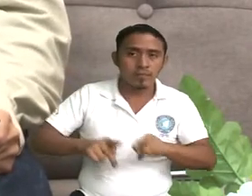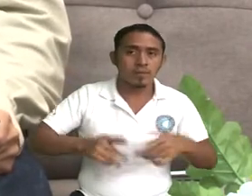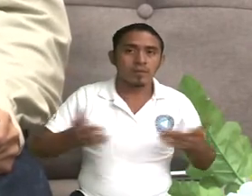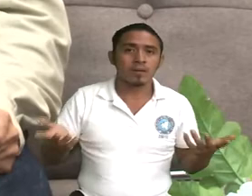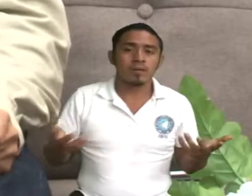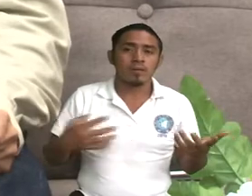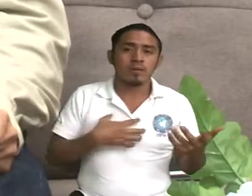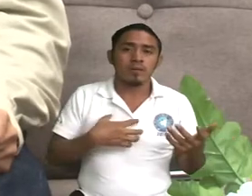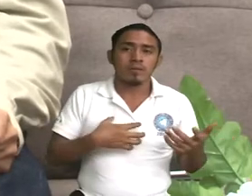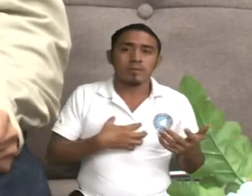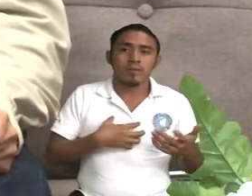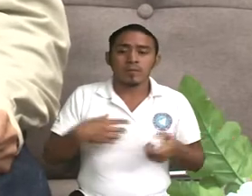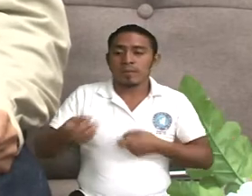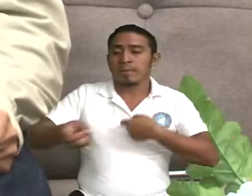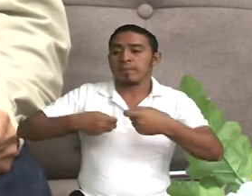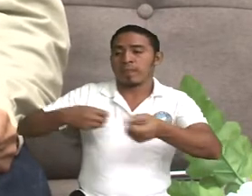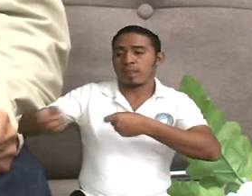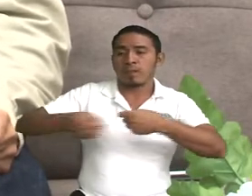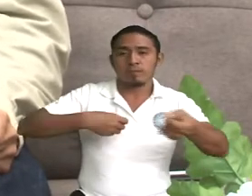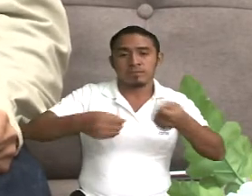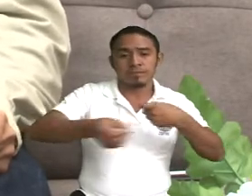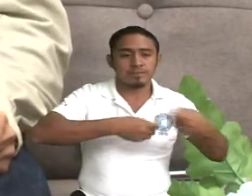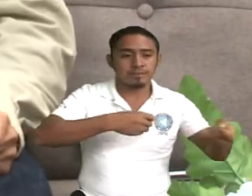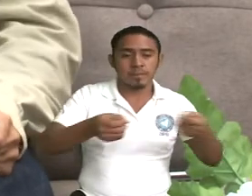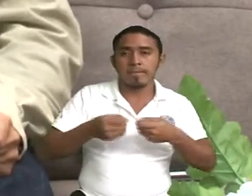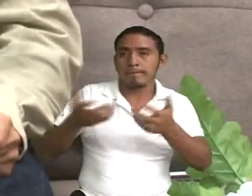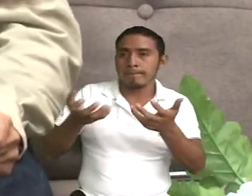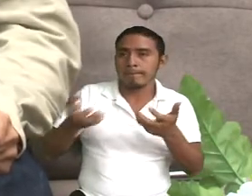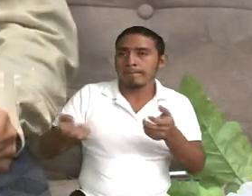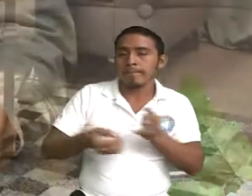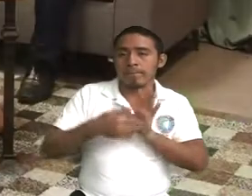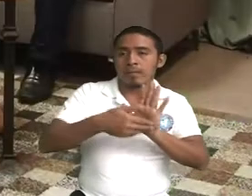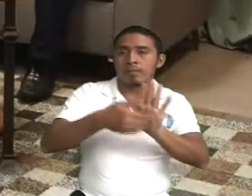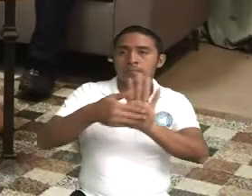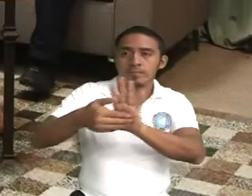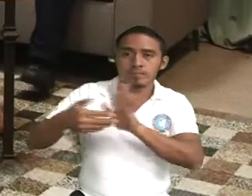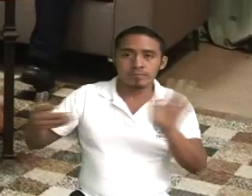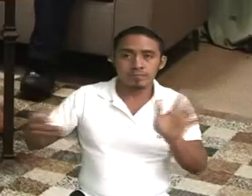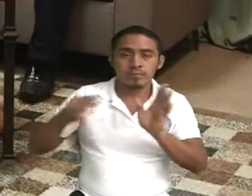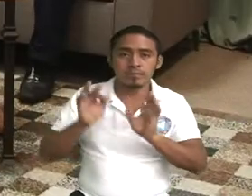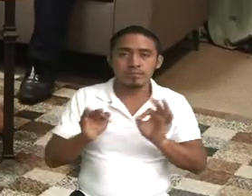que tiene sus productos, que los ofrece, que quiere dar a conocer